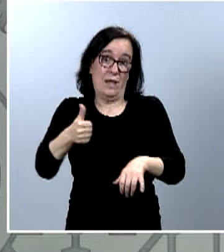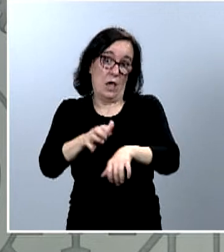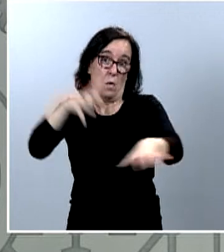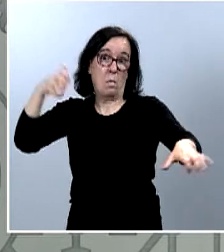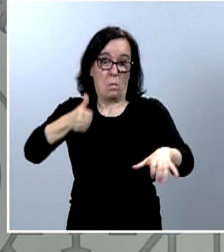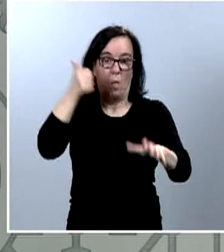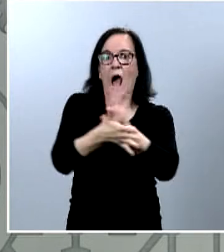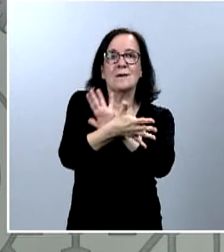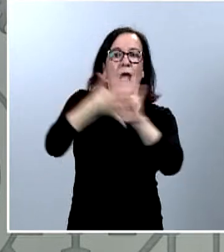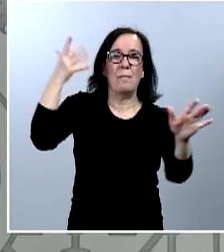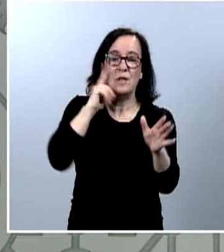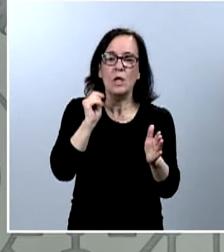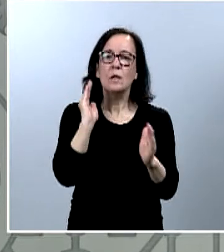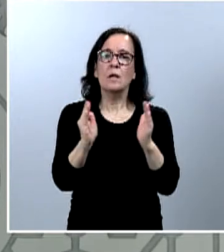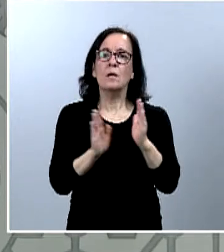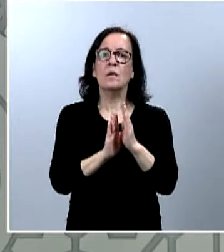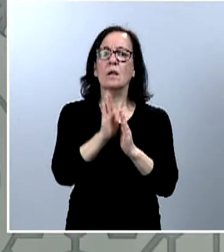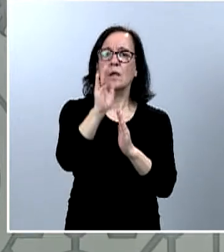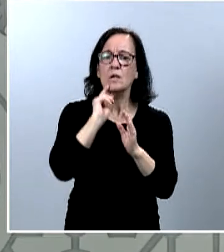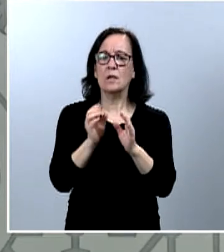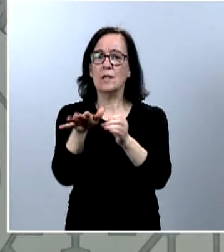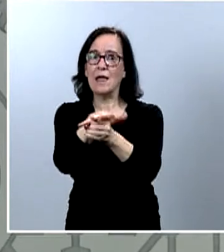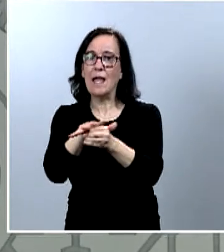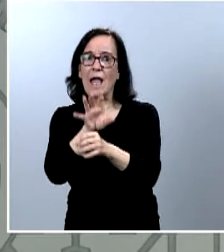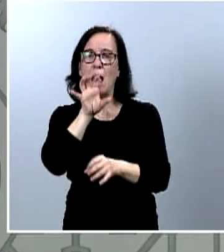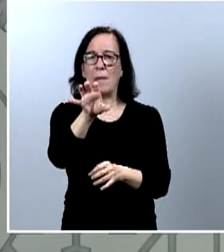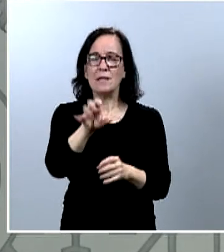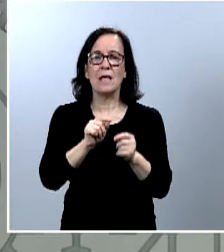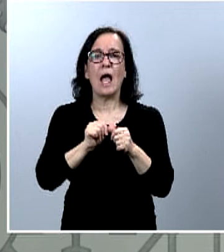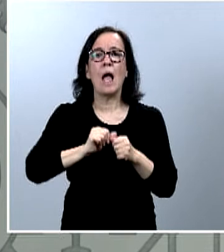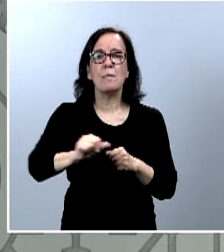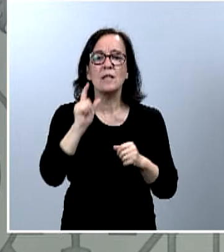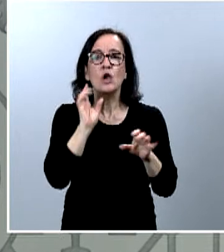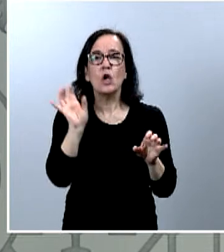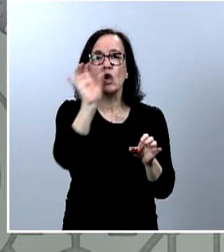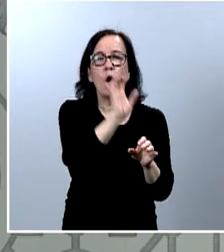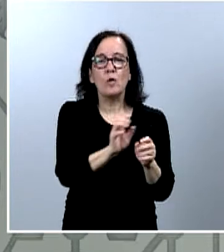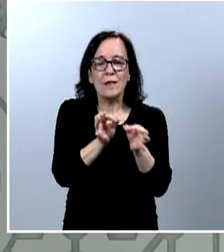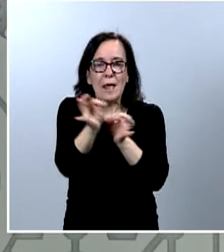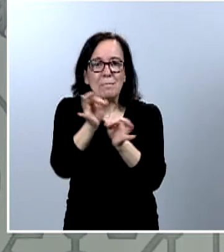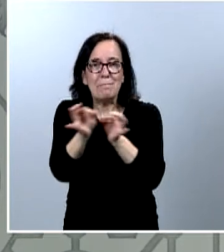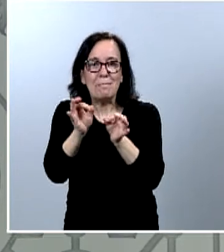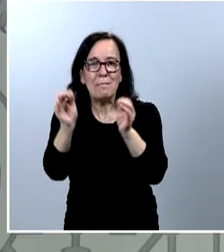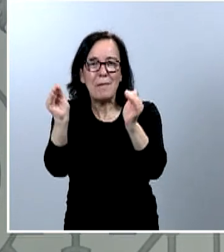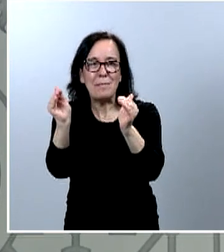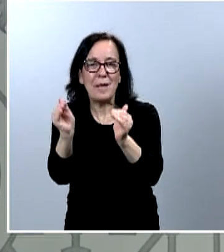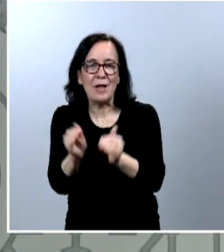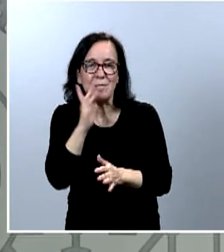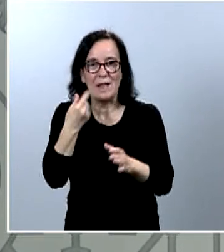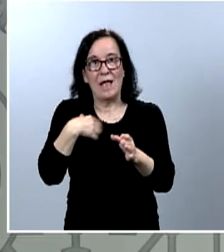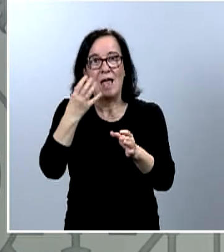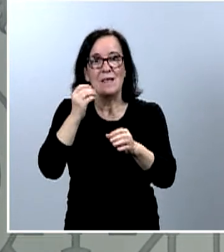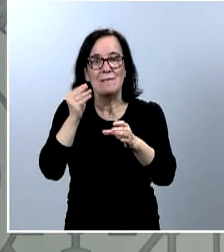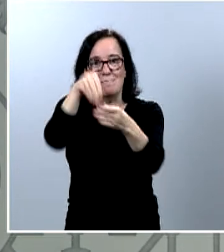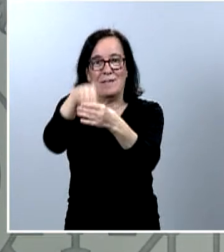tiempo esos mismos brotes en la región o en el país a partir de comunidades más rurales en los que va introduciéndose la enfermedad más despacio.